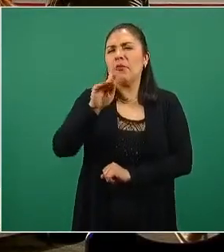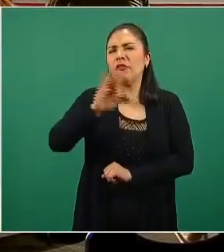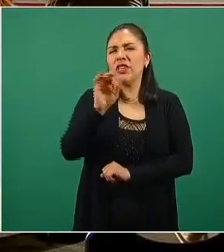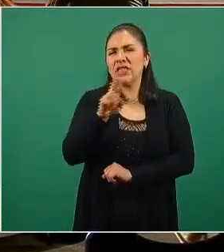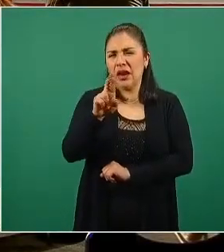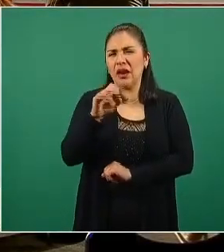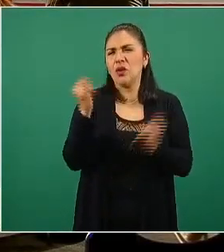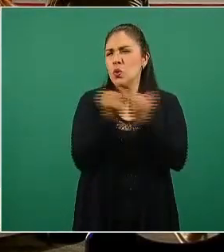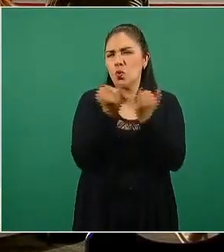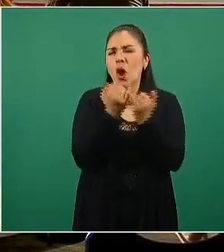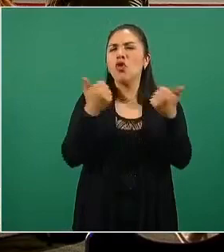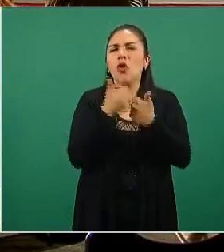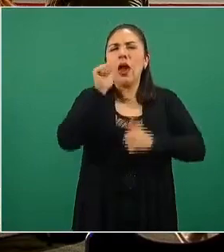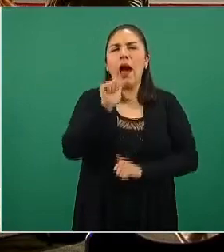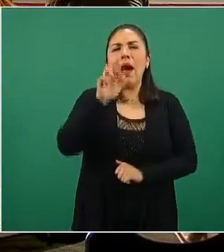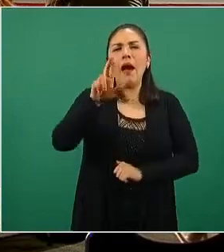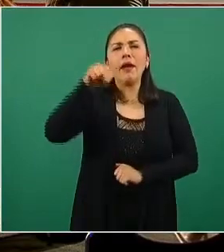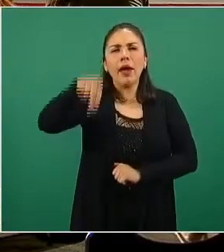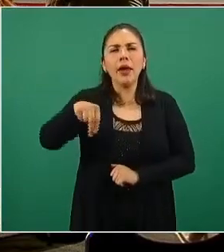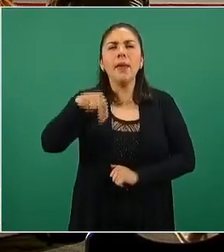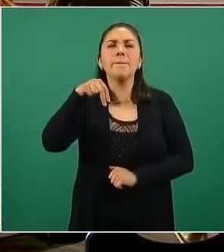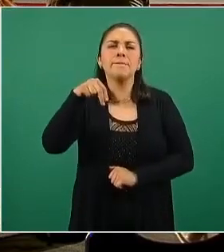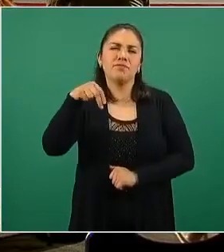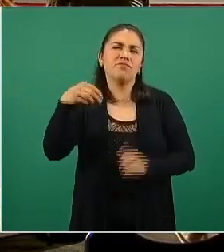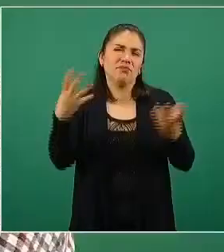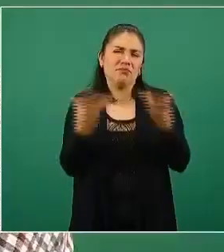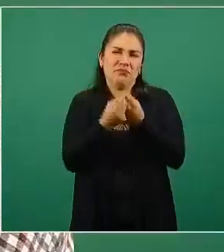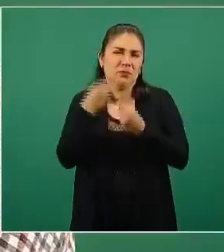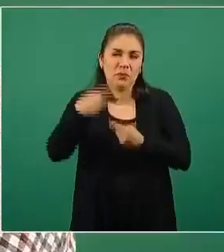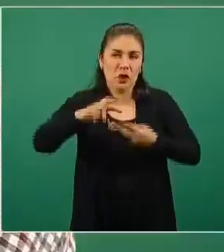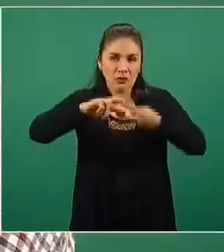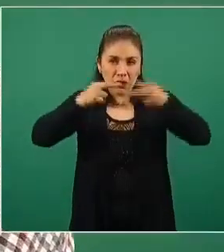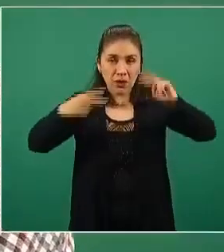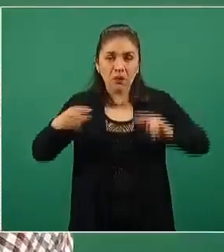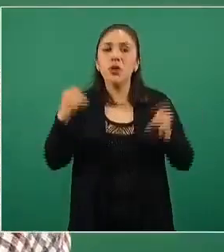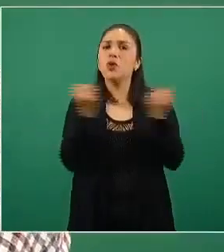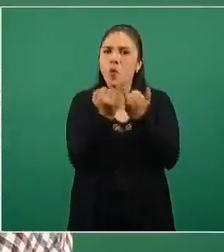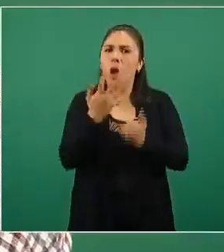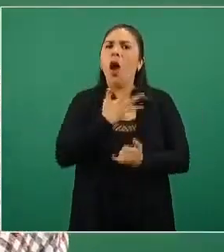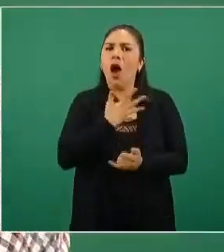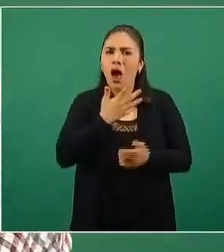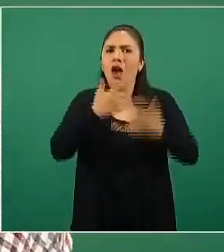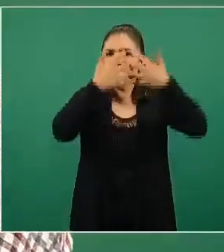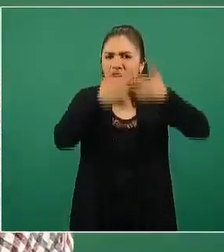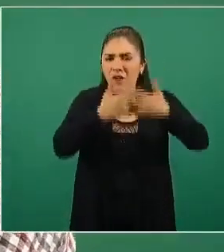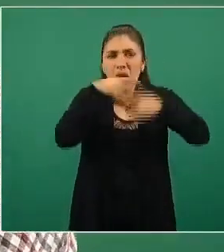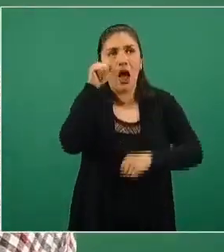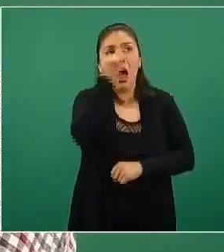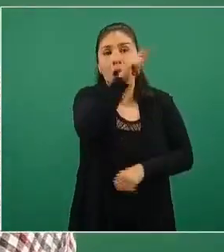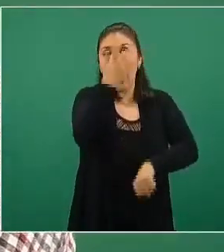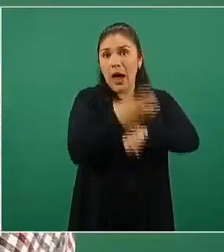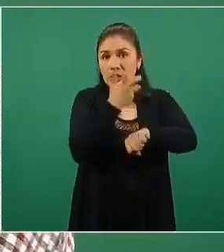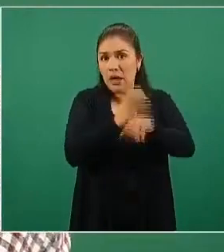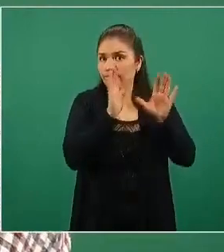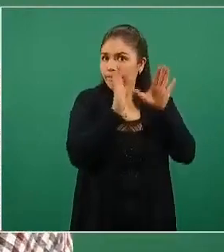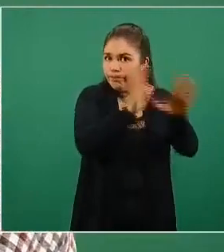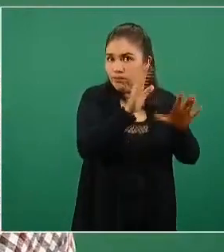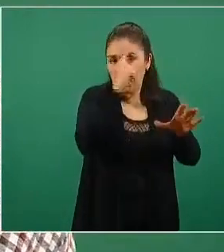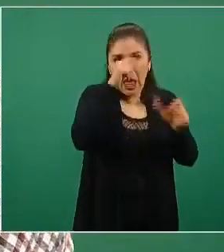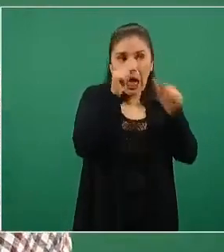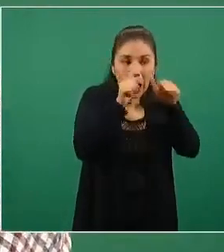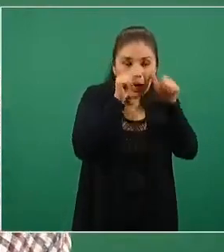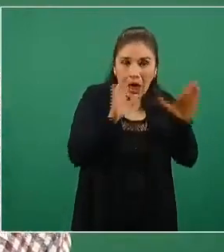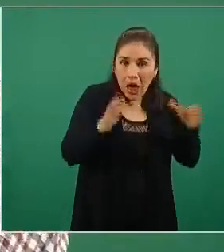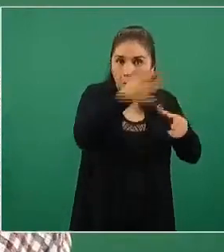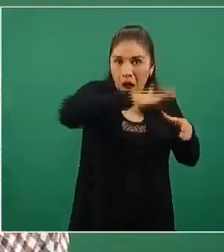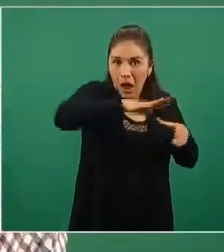en ARN mensajero y también tiene segmentada su producción, tiene plantas en Estados Unidos para Estados